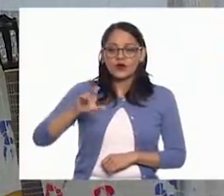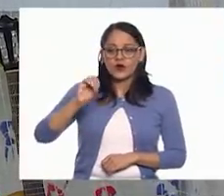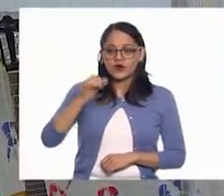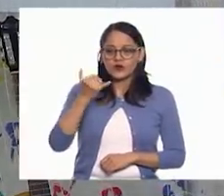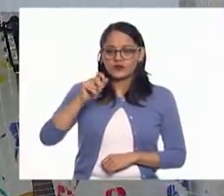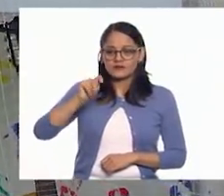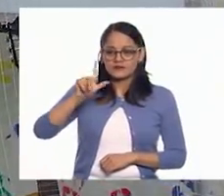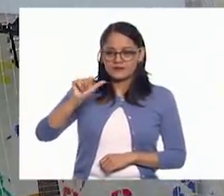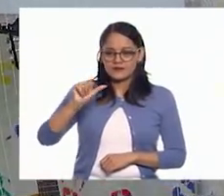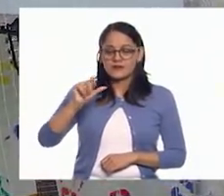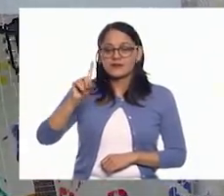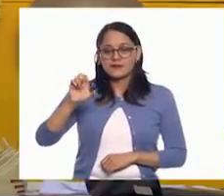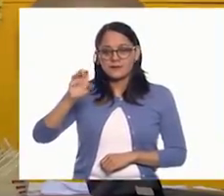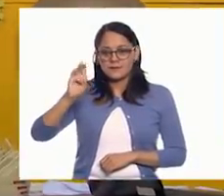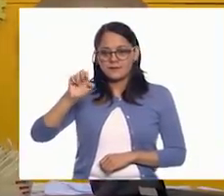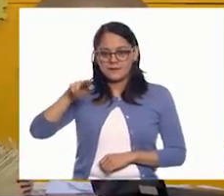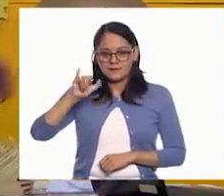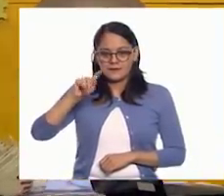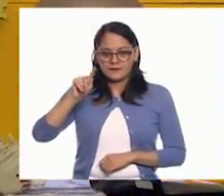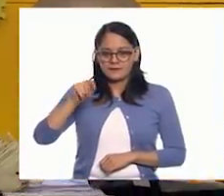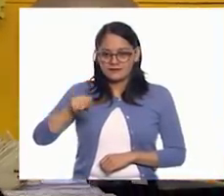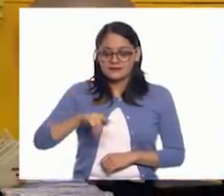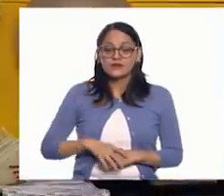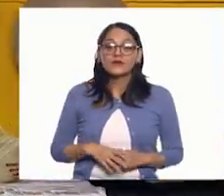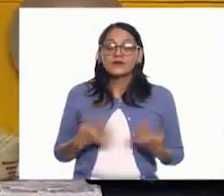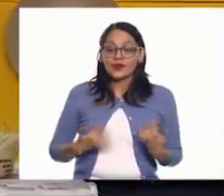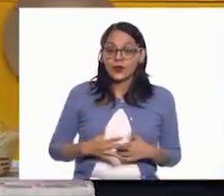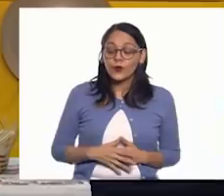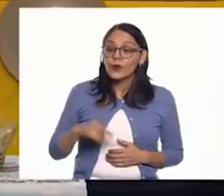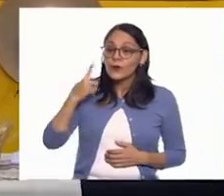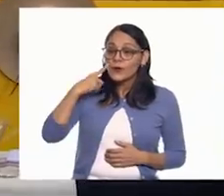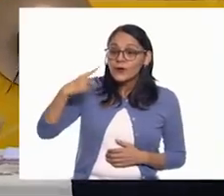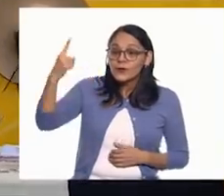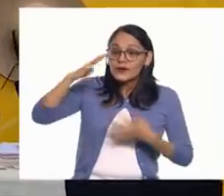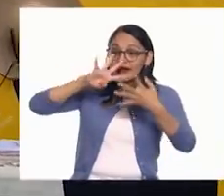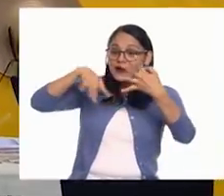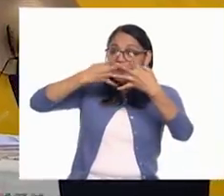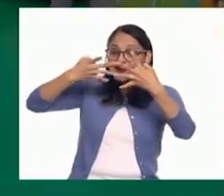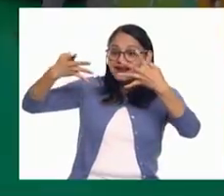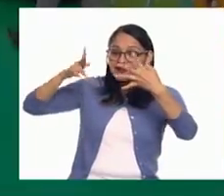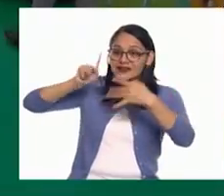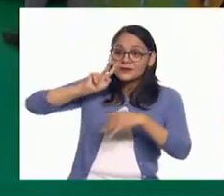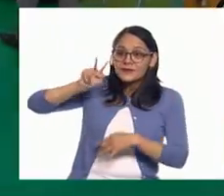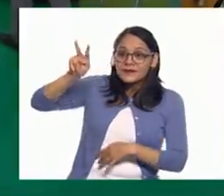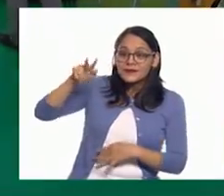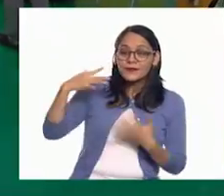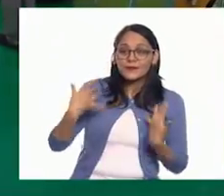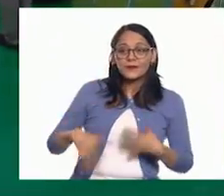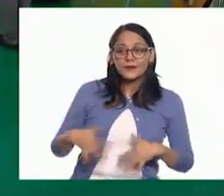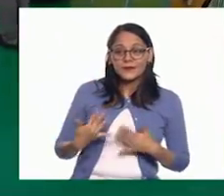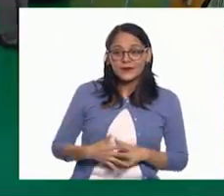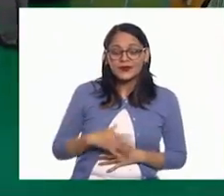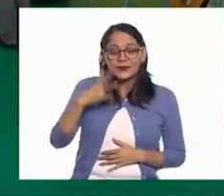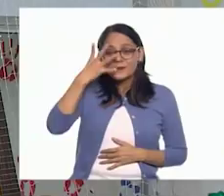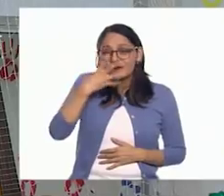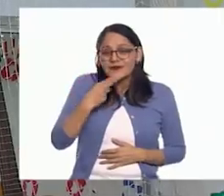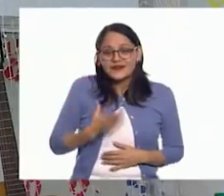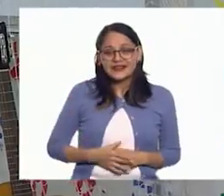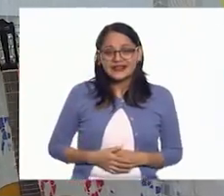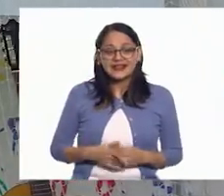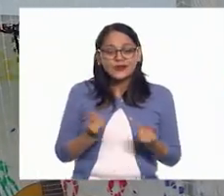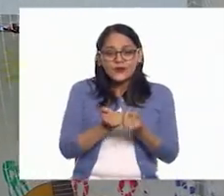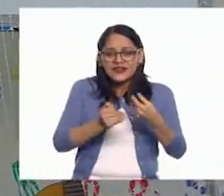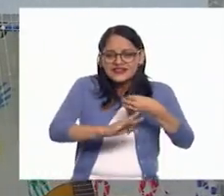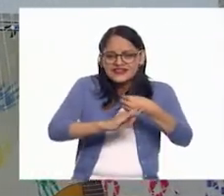gusta? Quedó muy bonito, sí. Claro que sí. Mira, mira esa red, querido Eric. Véalos, por favor. Qué bonitas son, ¿verdad? Estas